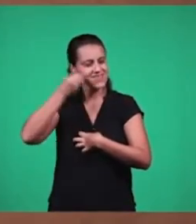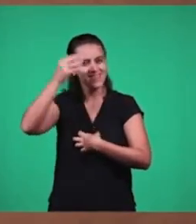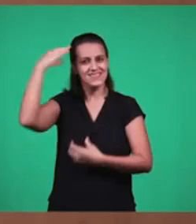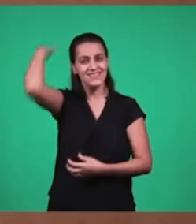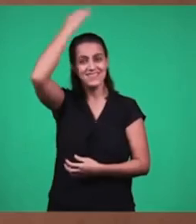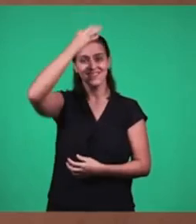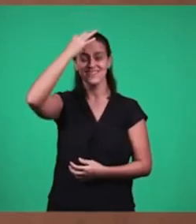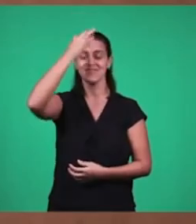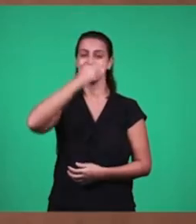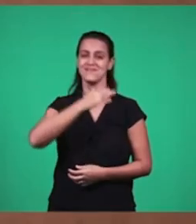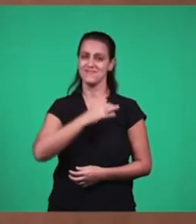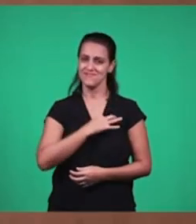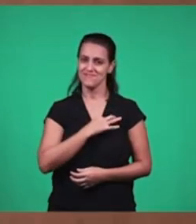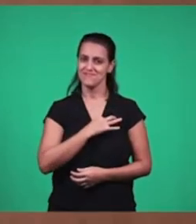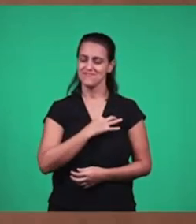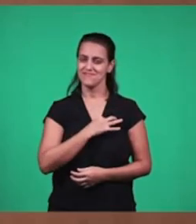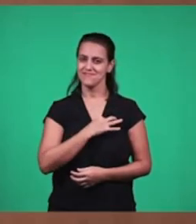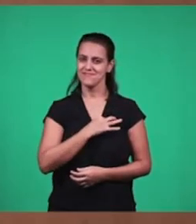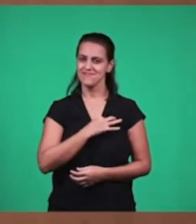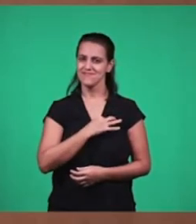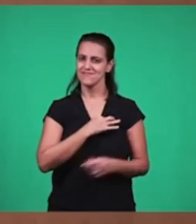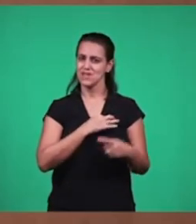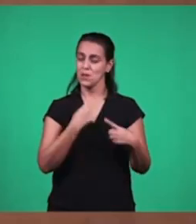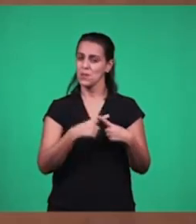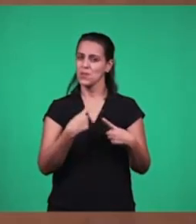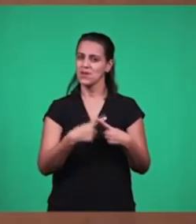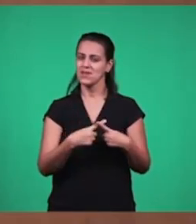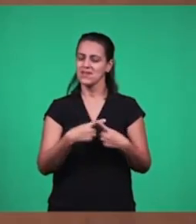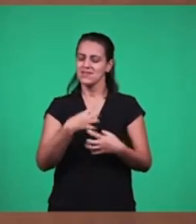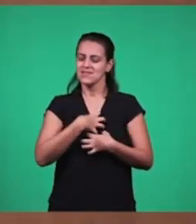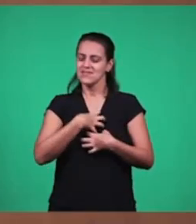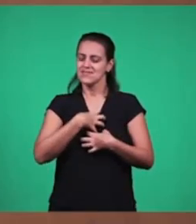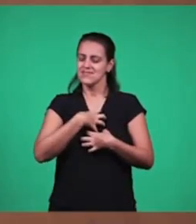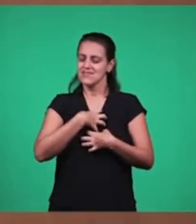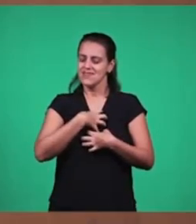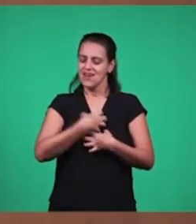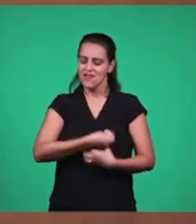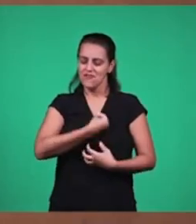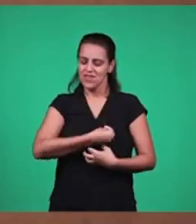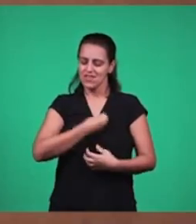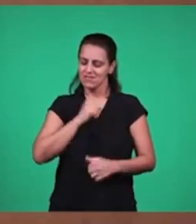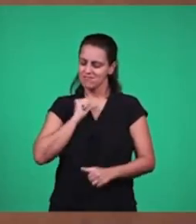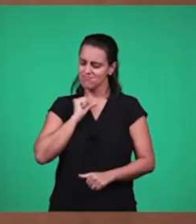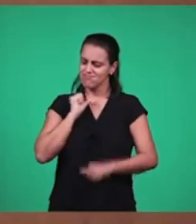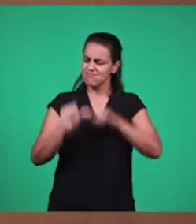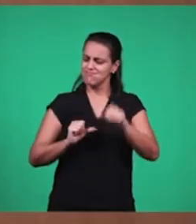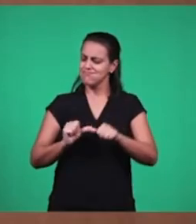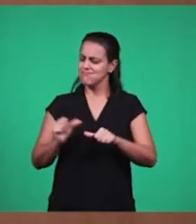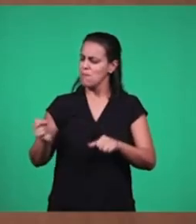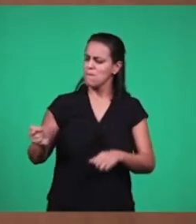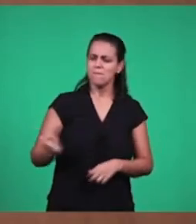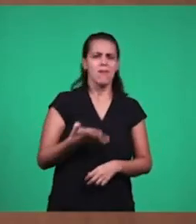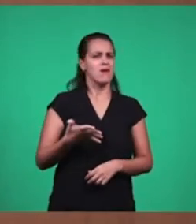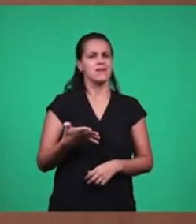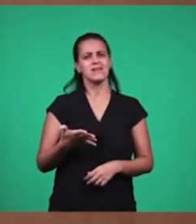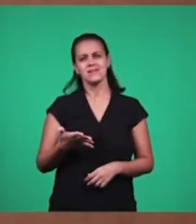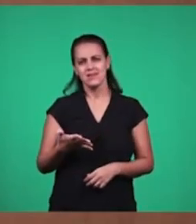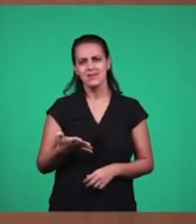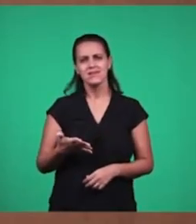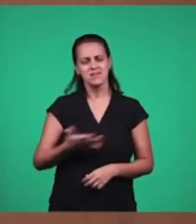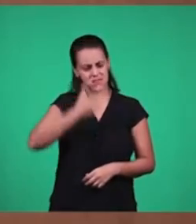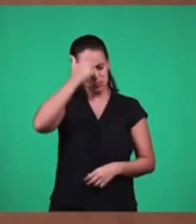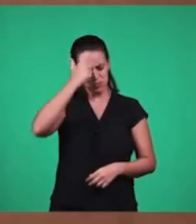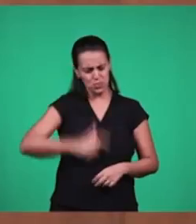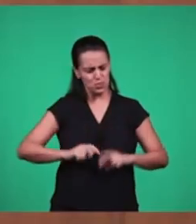experiencia con bautismo con el Espíritu Santo. El bautismo con el Espíritu Santo transforma nuestra vida, cambia